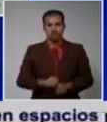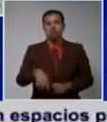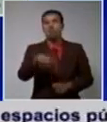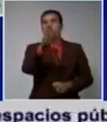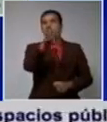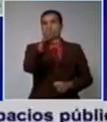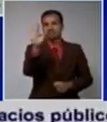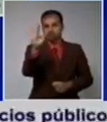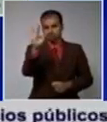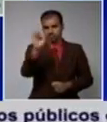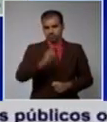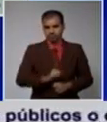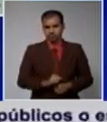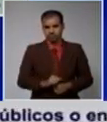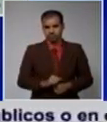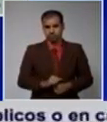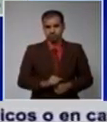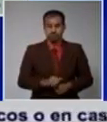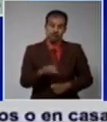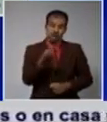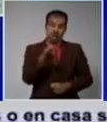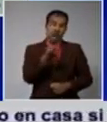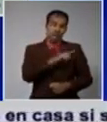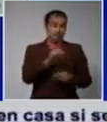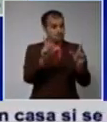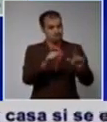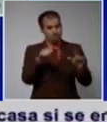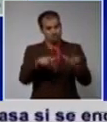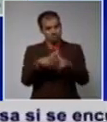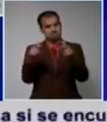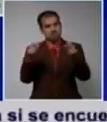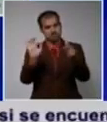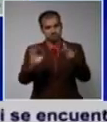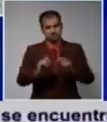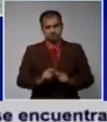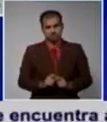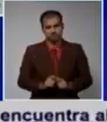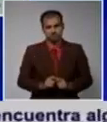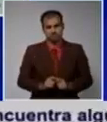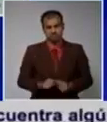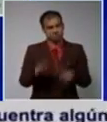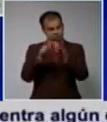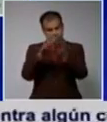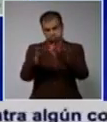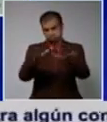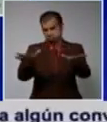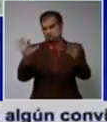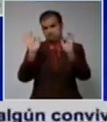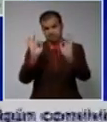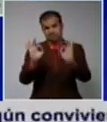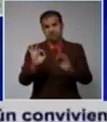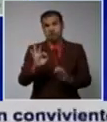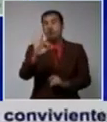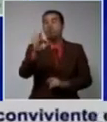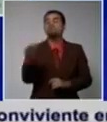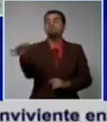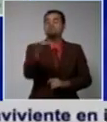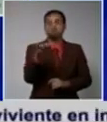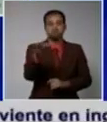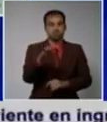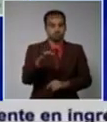que 33 más que la jornada anterior, con una dispersión importante en 8 de sus 11